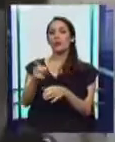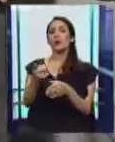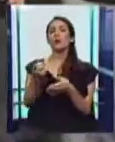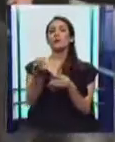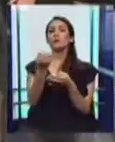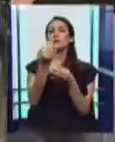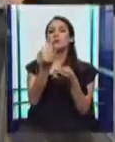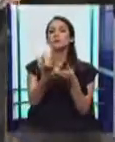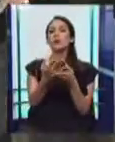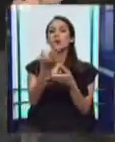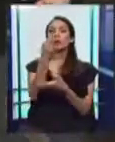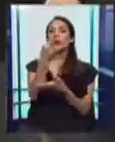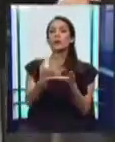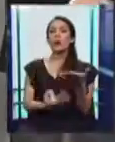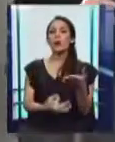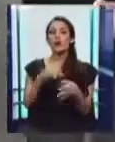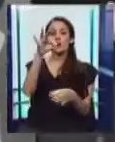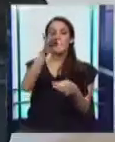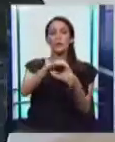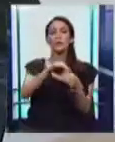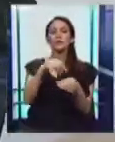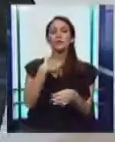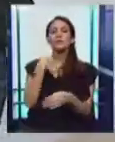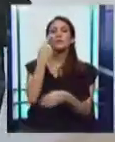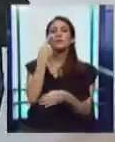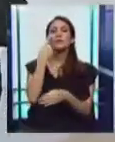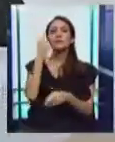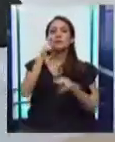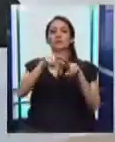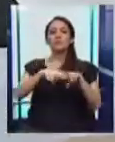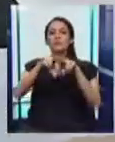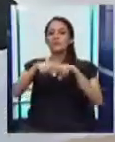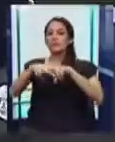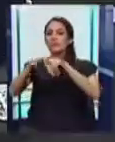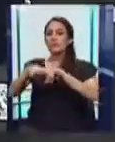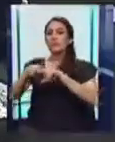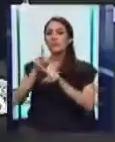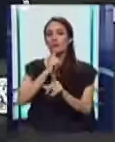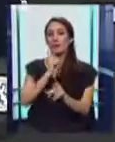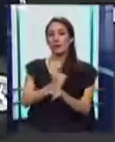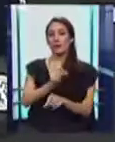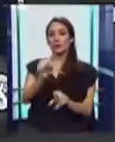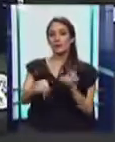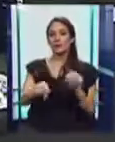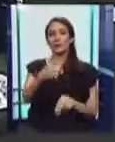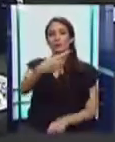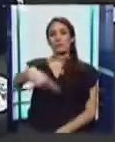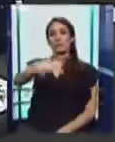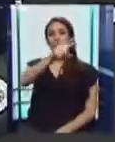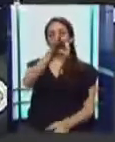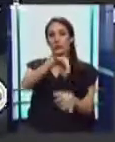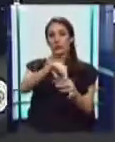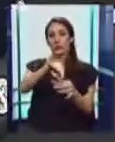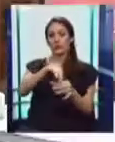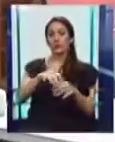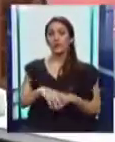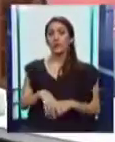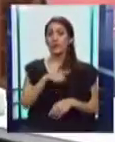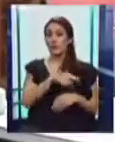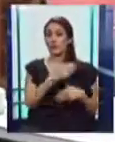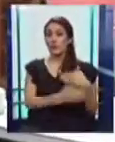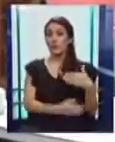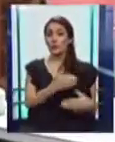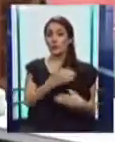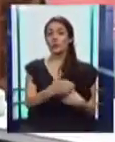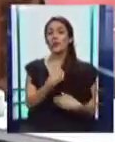manual de la totalidad de las urnas para verificar que los resultados reflejan la voluntad popular. Recordemos que el proceso se